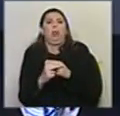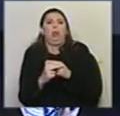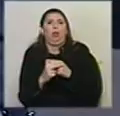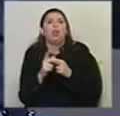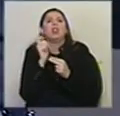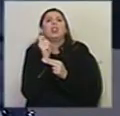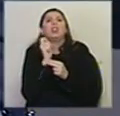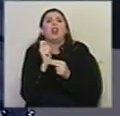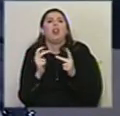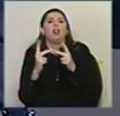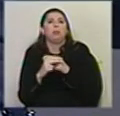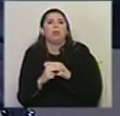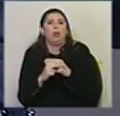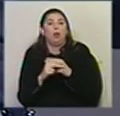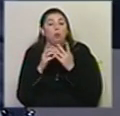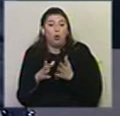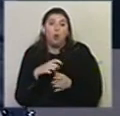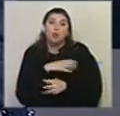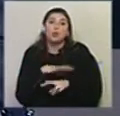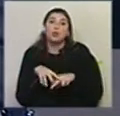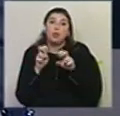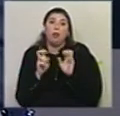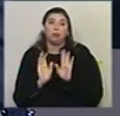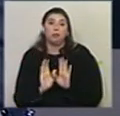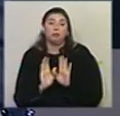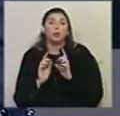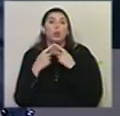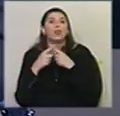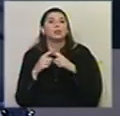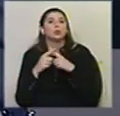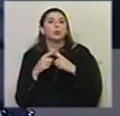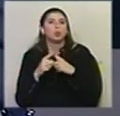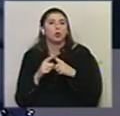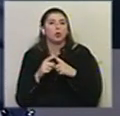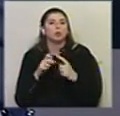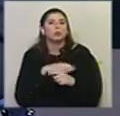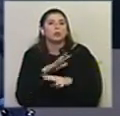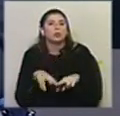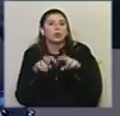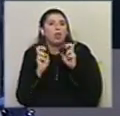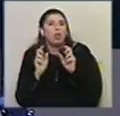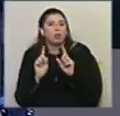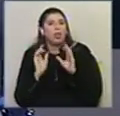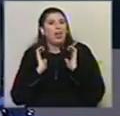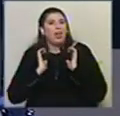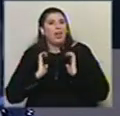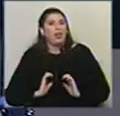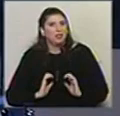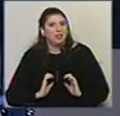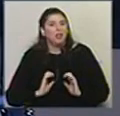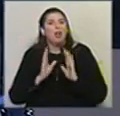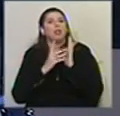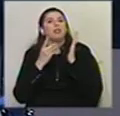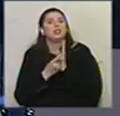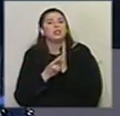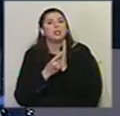El límite lo tiene que poner la sociedad con una discusión sosegada, ética, de definir